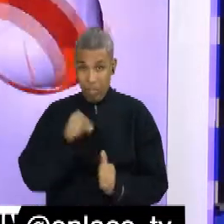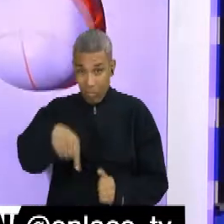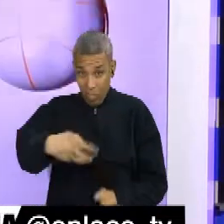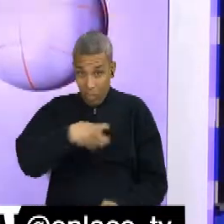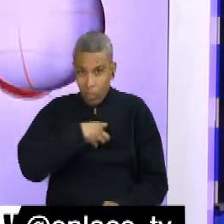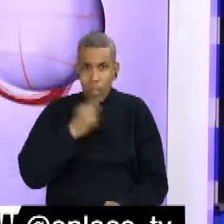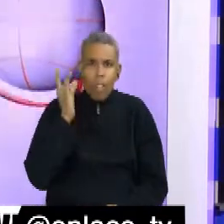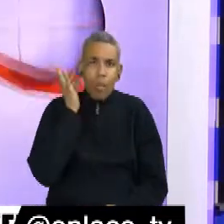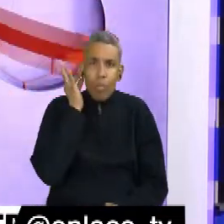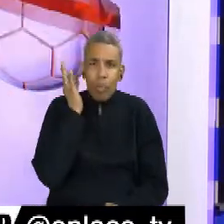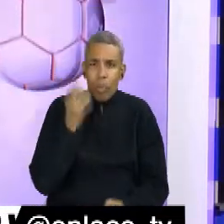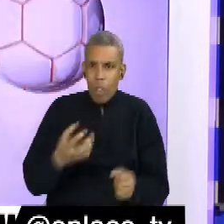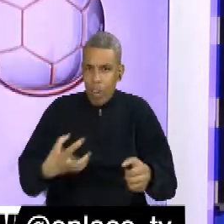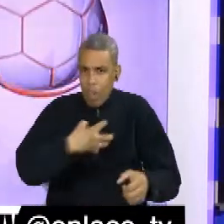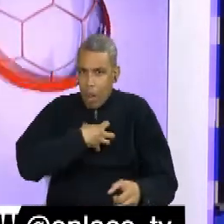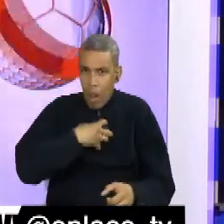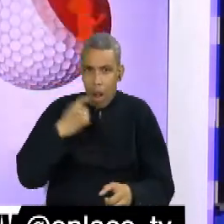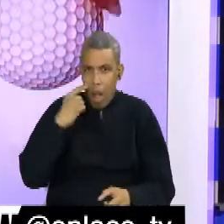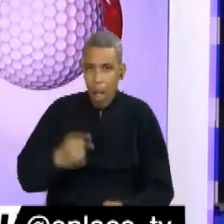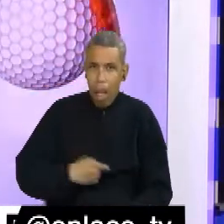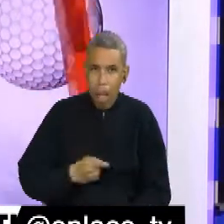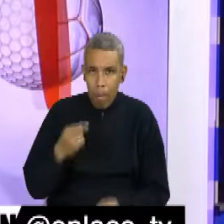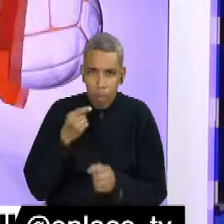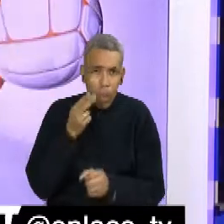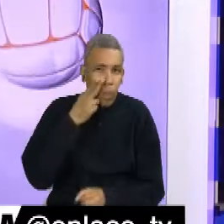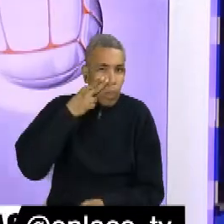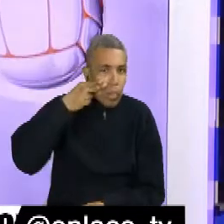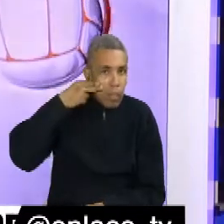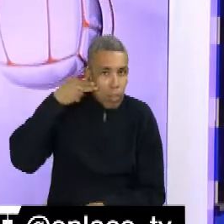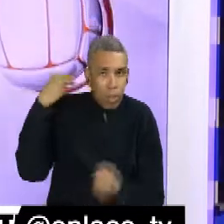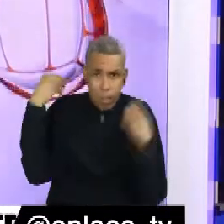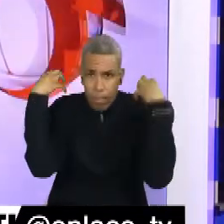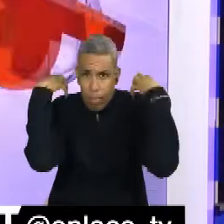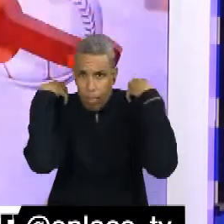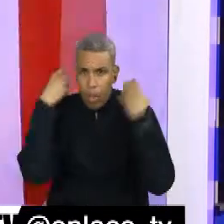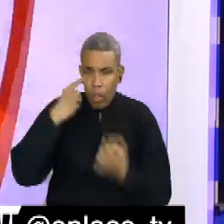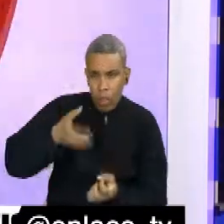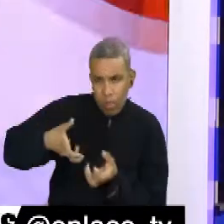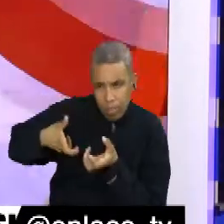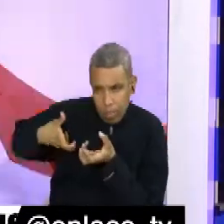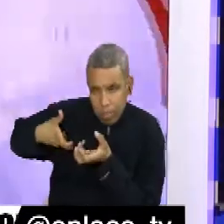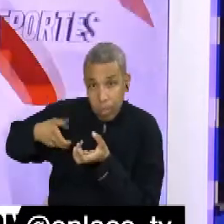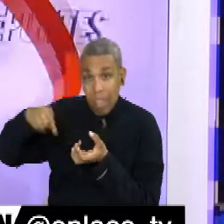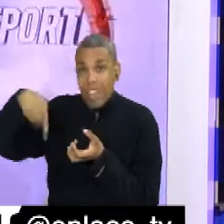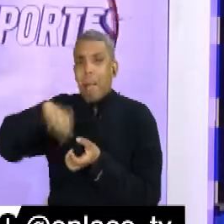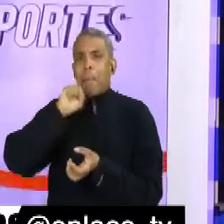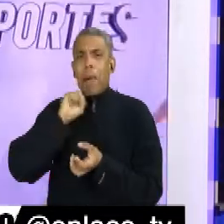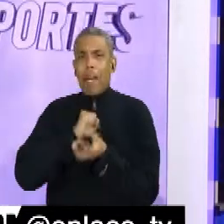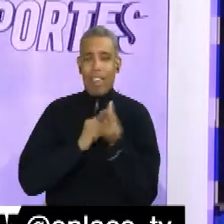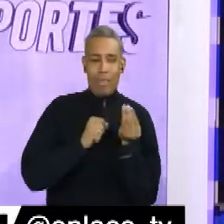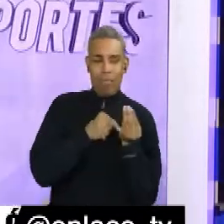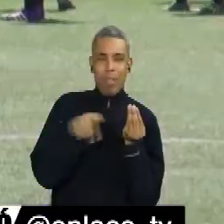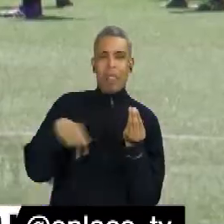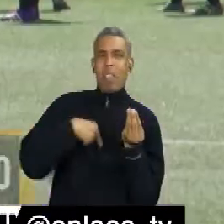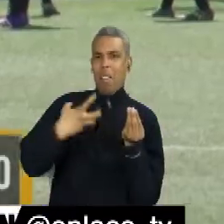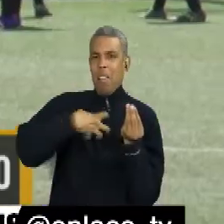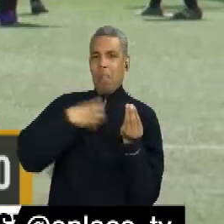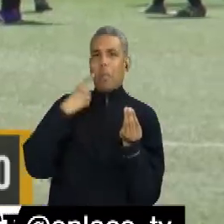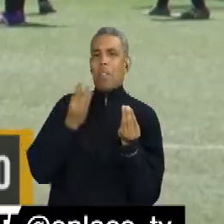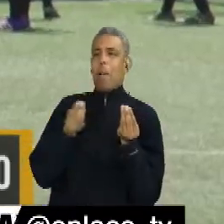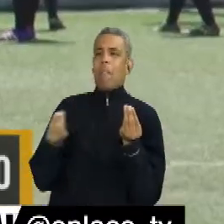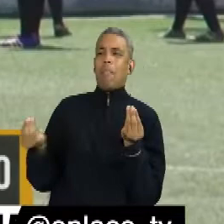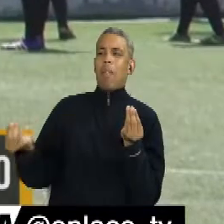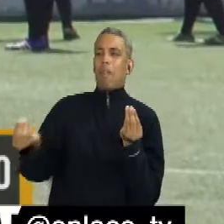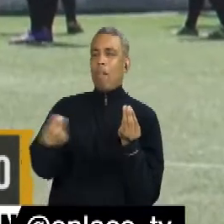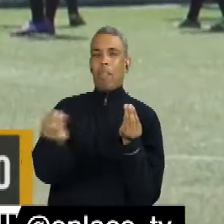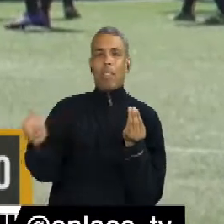femenino. El equipo de nuestra ciudad ya se encuentra listo y preparado para enfrentar a las Spartans que vienen de Bucaramanga. En la cancha de